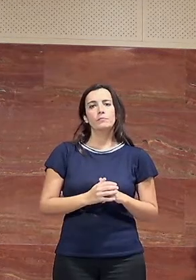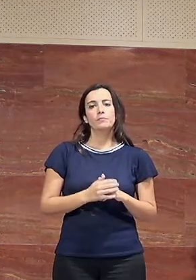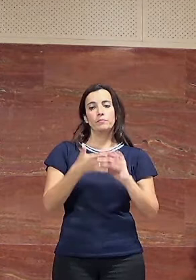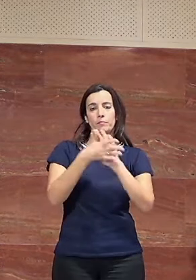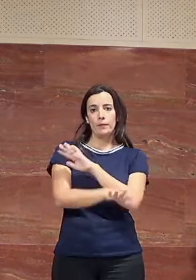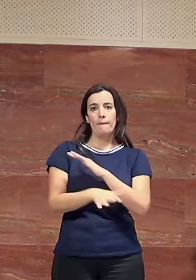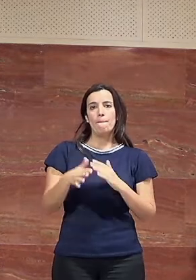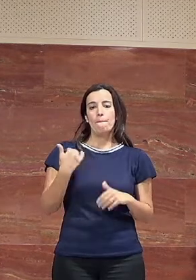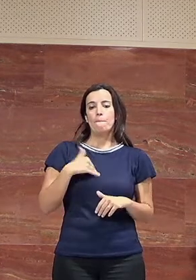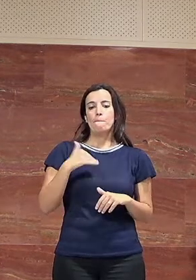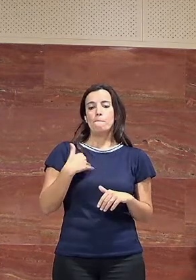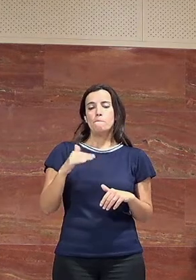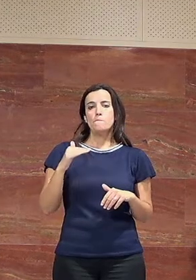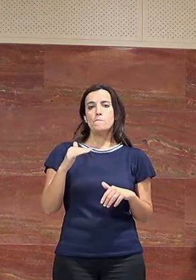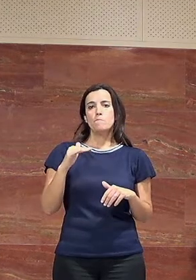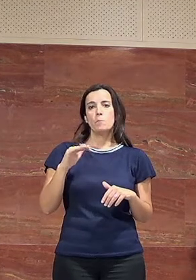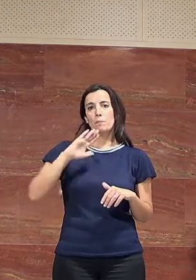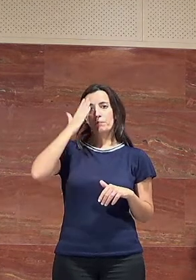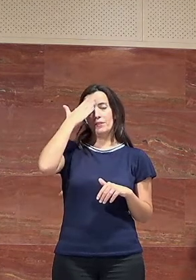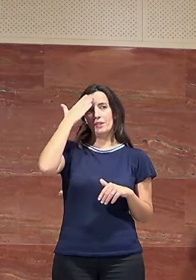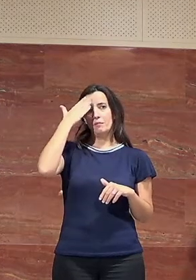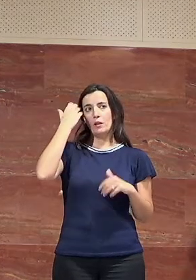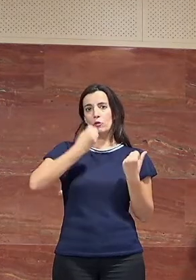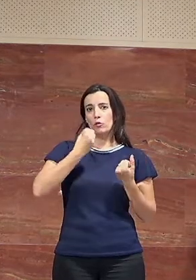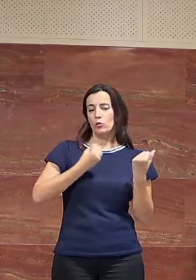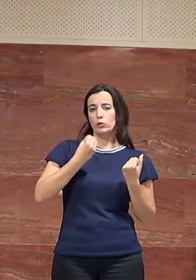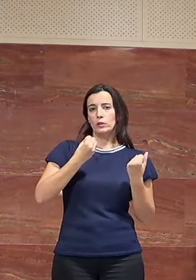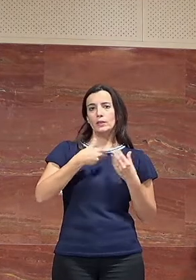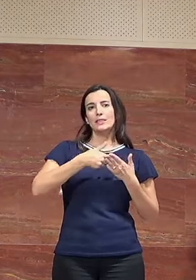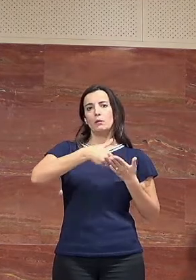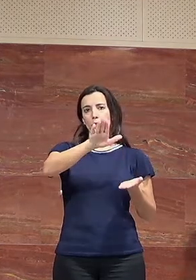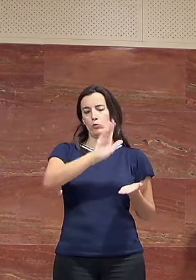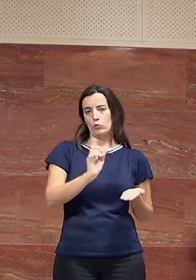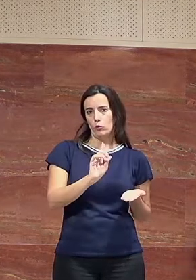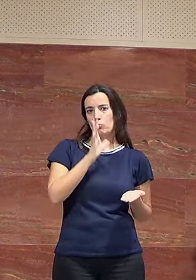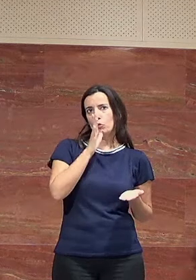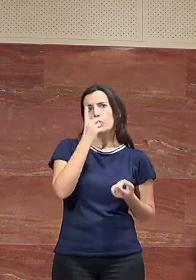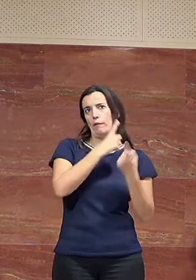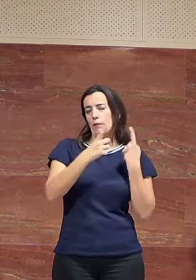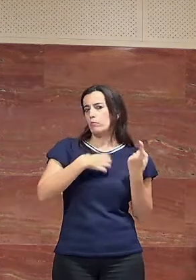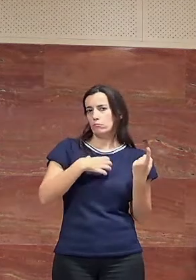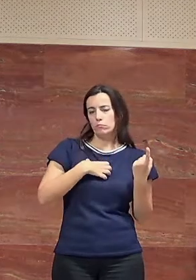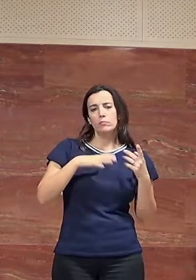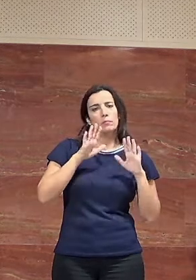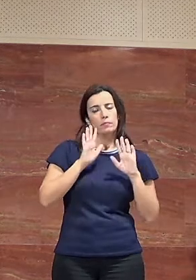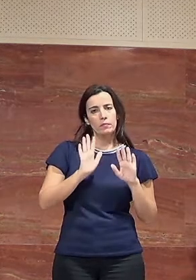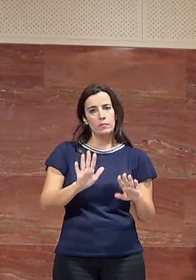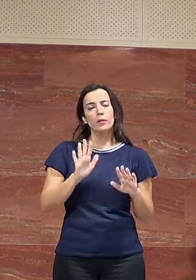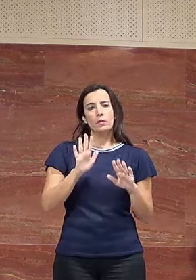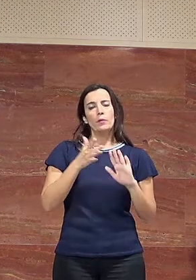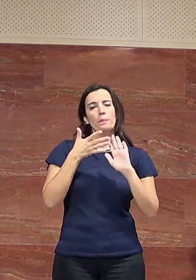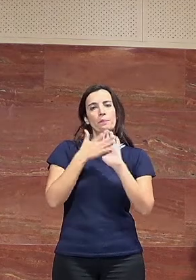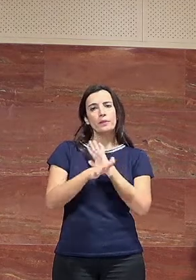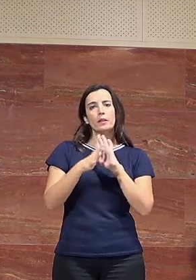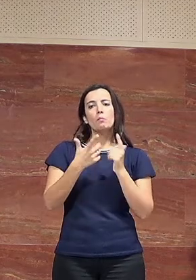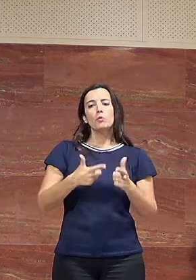que ya no es el personaje principal del espacio público, no se le expulsa, porque en muchos casos no es posible, pero sin embargo pasa a invertirse el